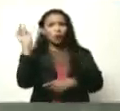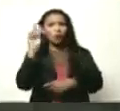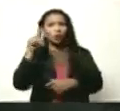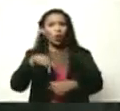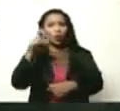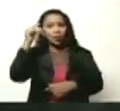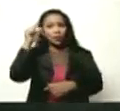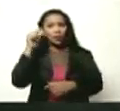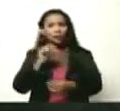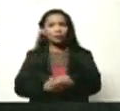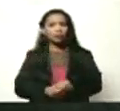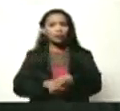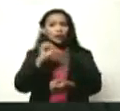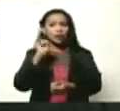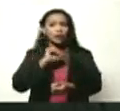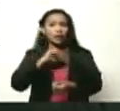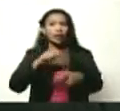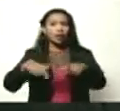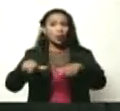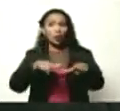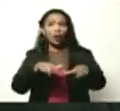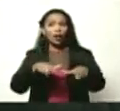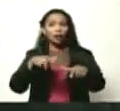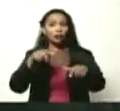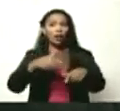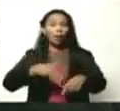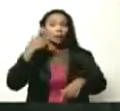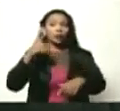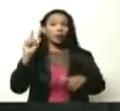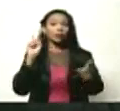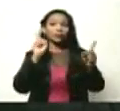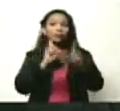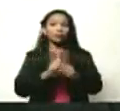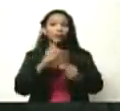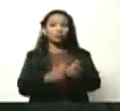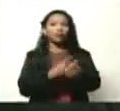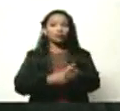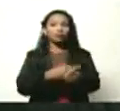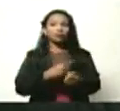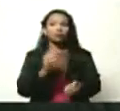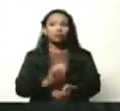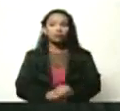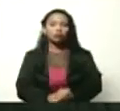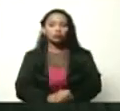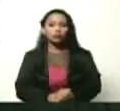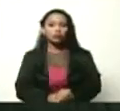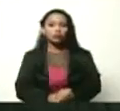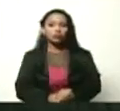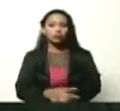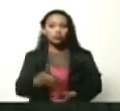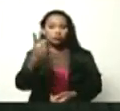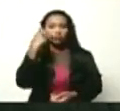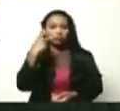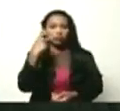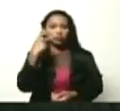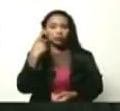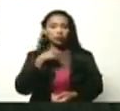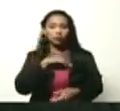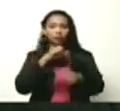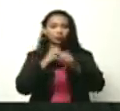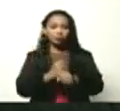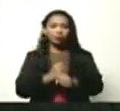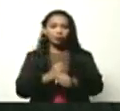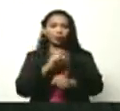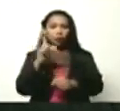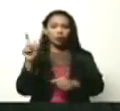día y si este escenario es propicio para acercar este hermanamiento en lo humano? Pues mira, nosotros esperamos más de medio